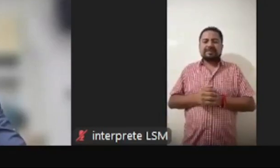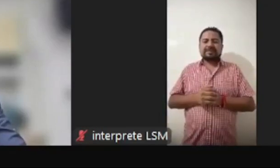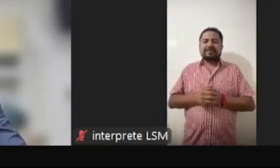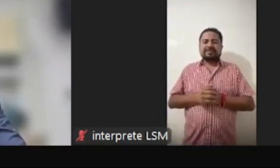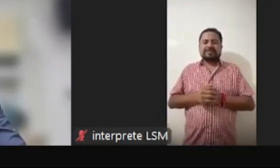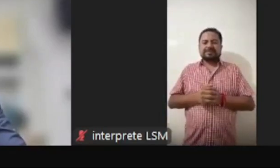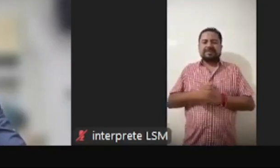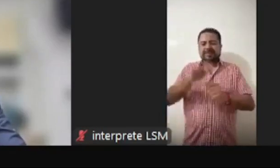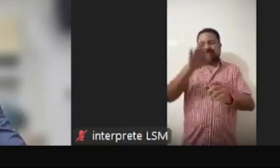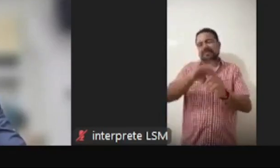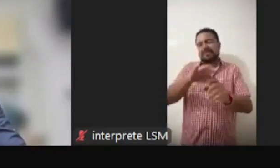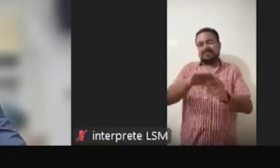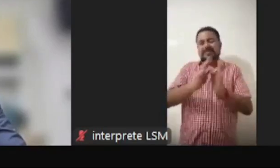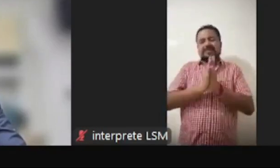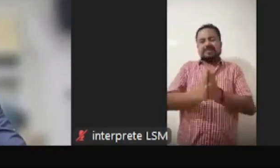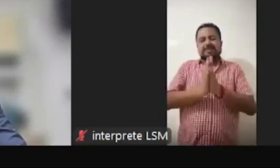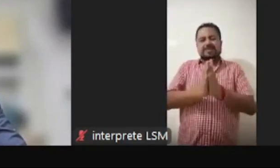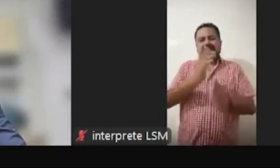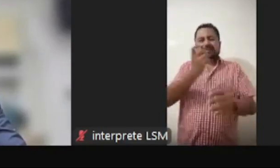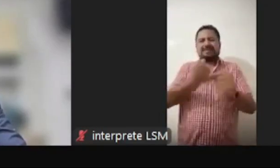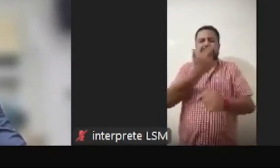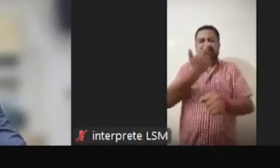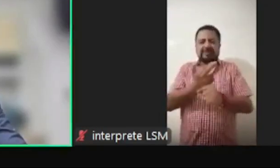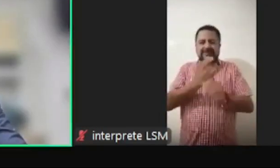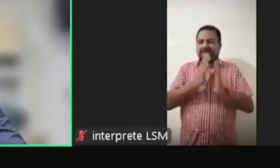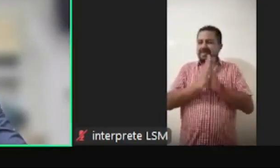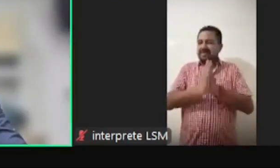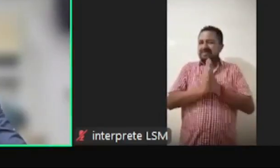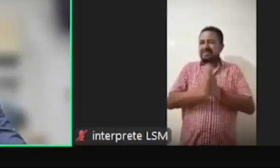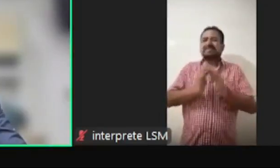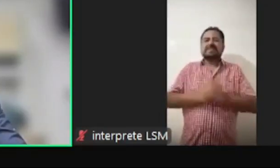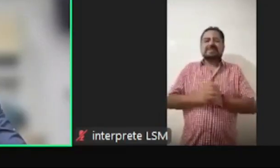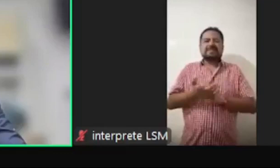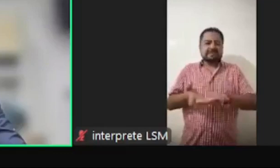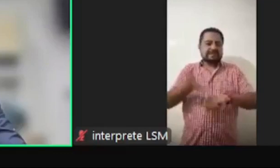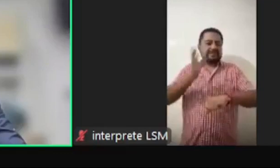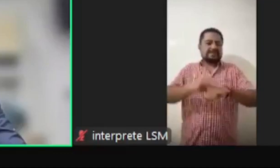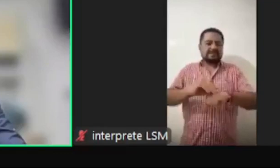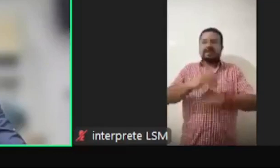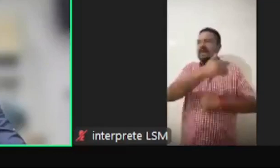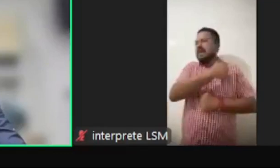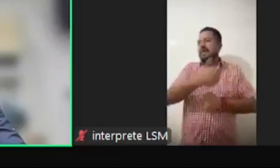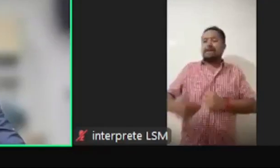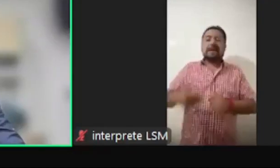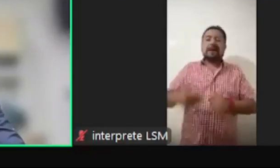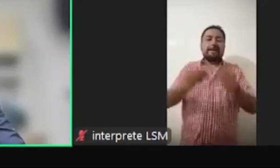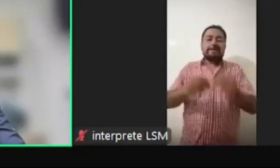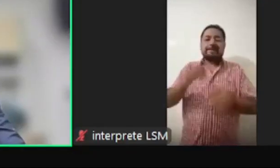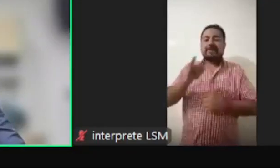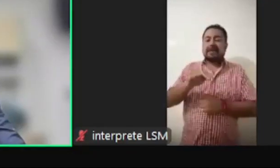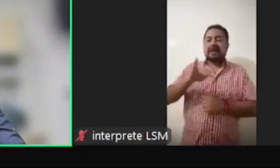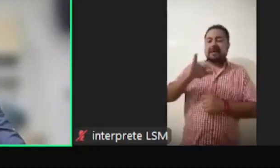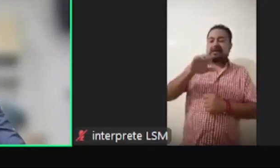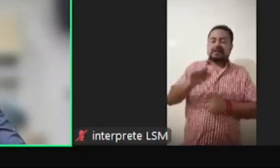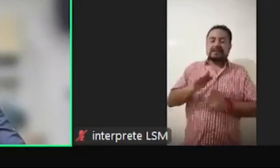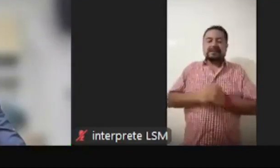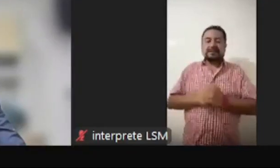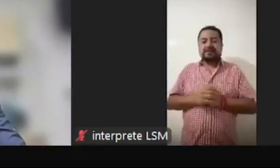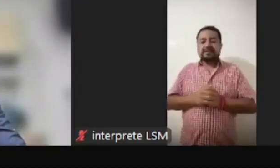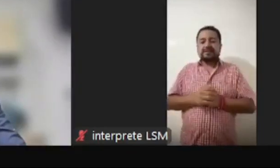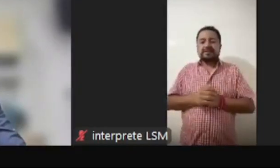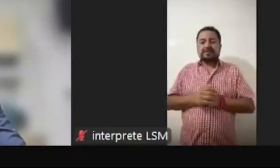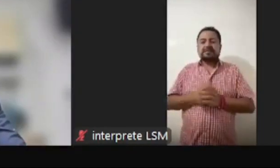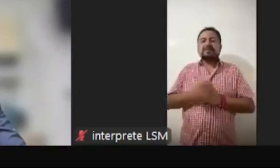Proceda a tomar la votación, secretario, por favor. Con su autorización, magistrada presidenta, magistrado José Inés Betancourt Salgado. Con